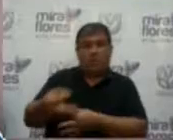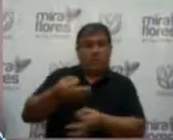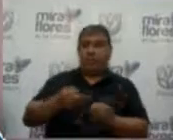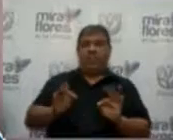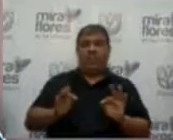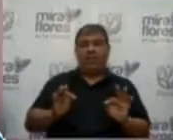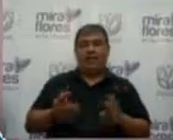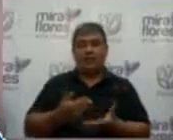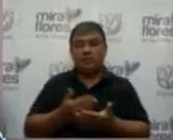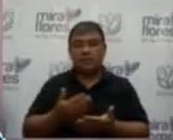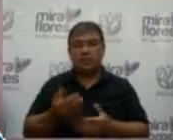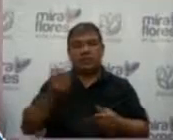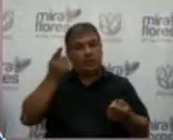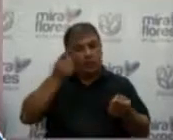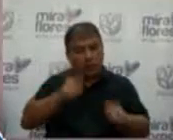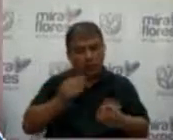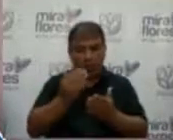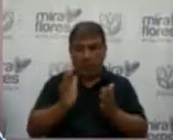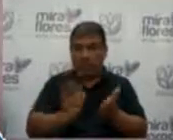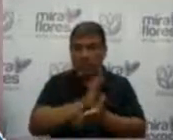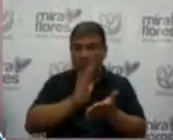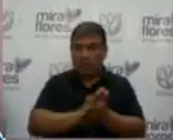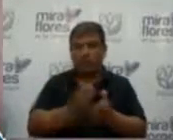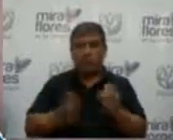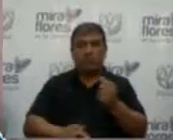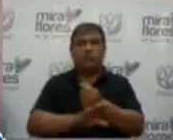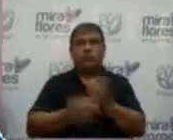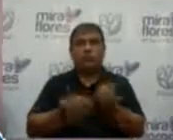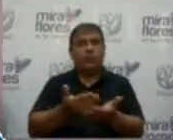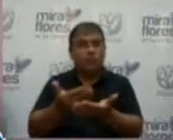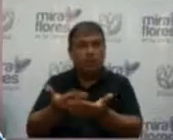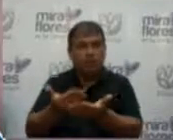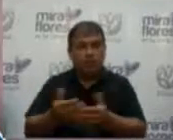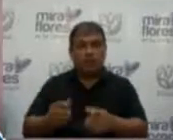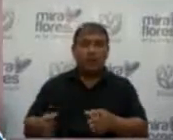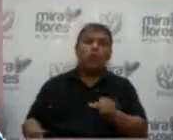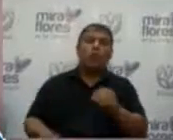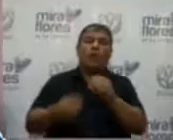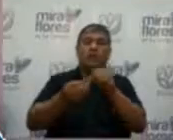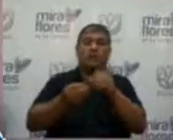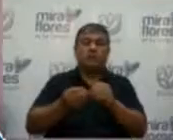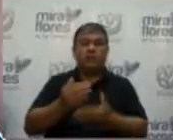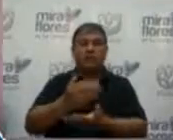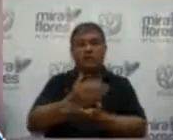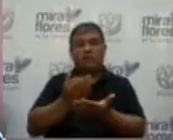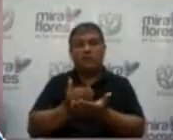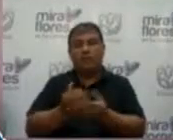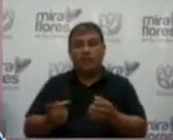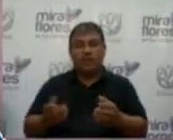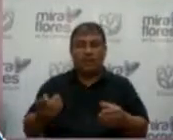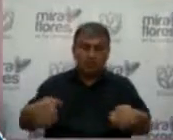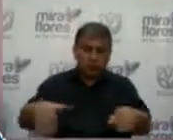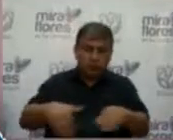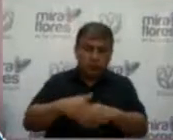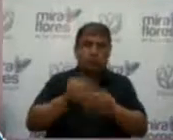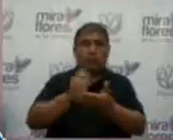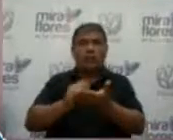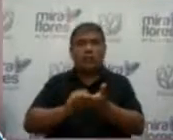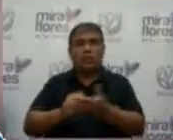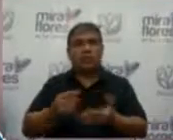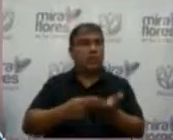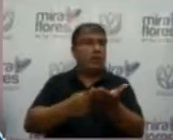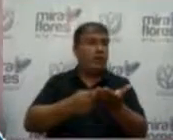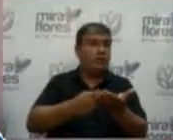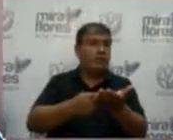contraprestación, de conformidad con la documentación sustentatoria que obra como anexo y que forma parte del presente acuerdo. Al